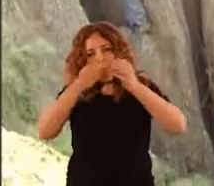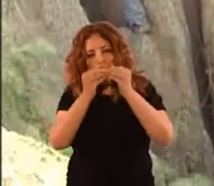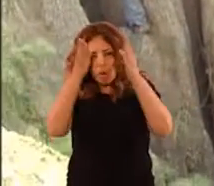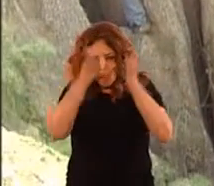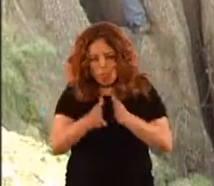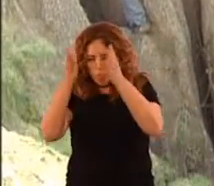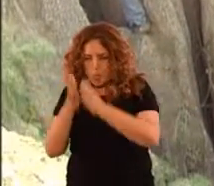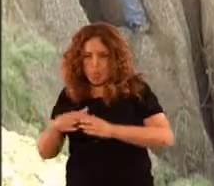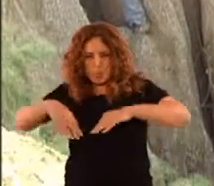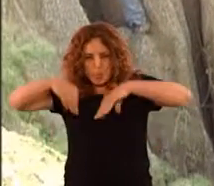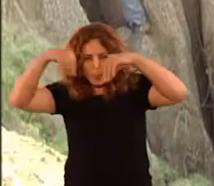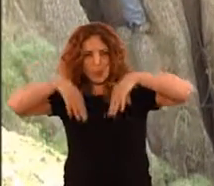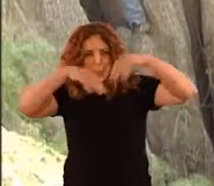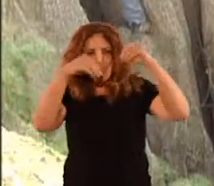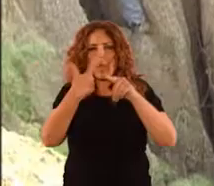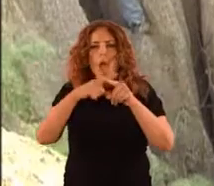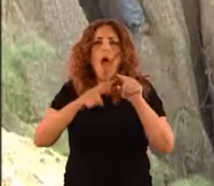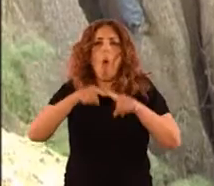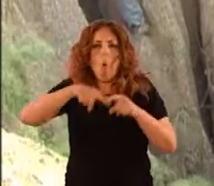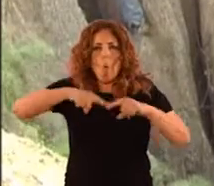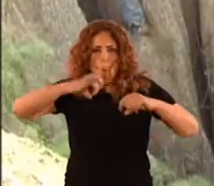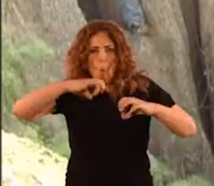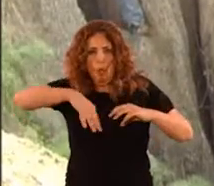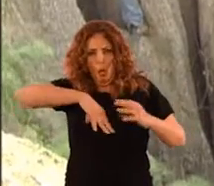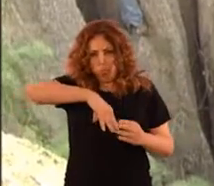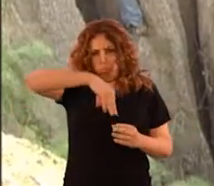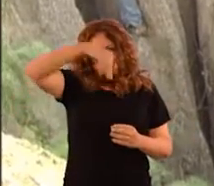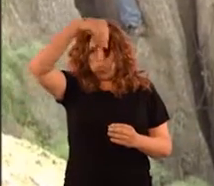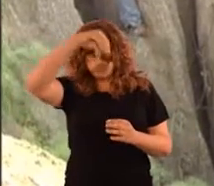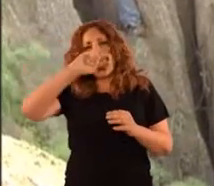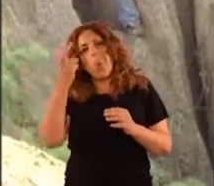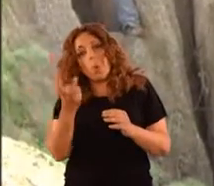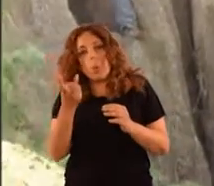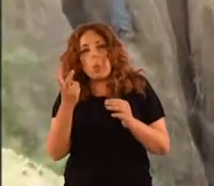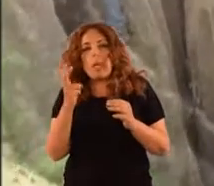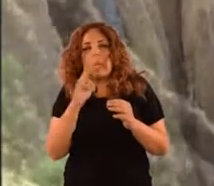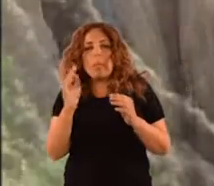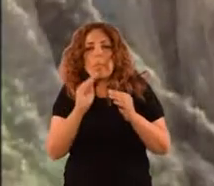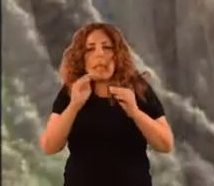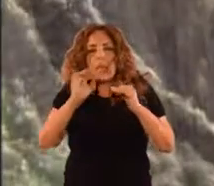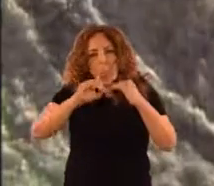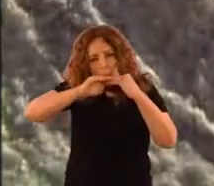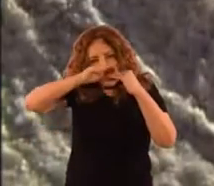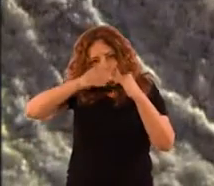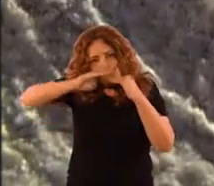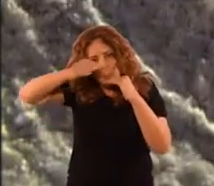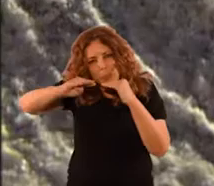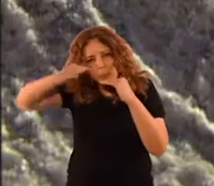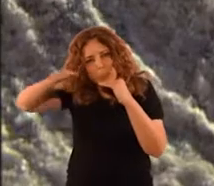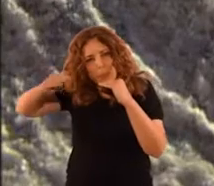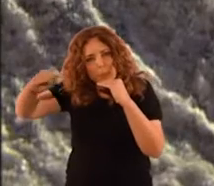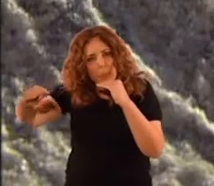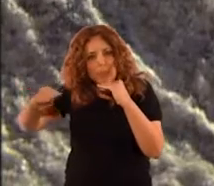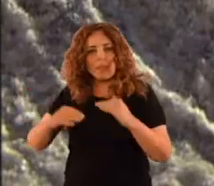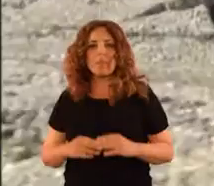roca. Los hay de muy diferentes tamaños, desde grandes crestas hasta formas